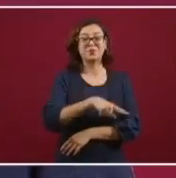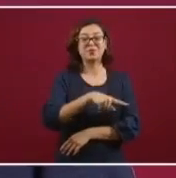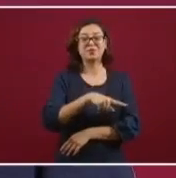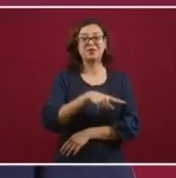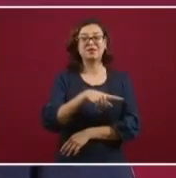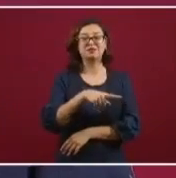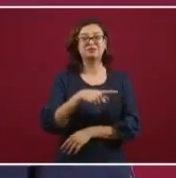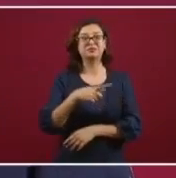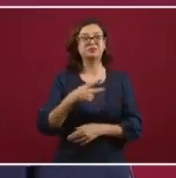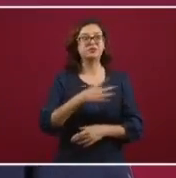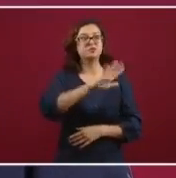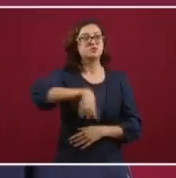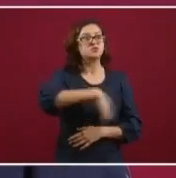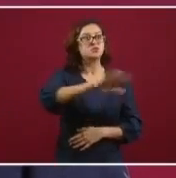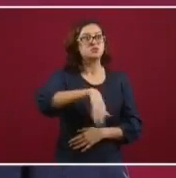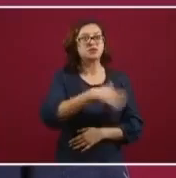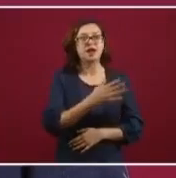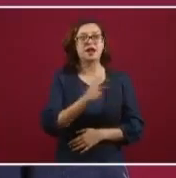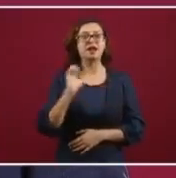habían ido por Santana